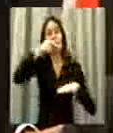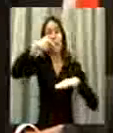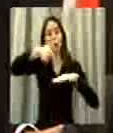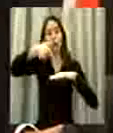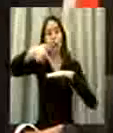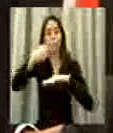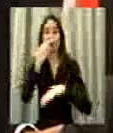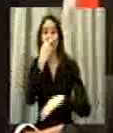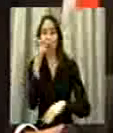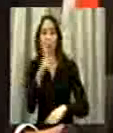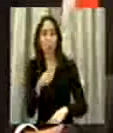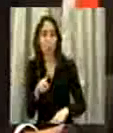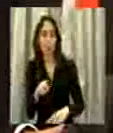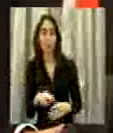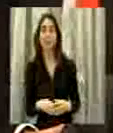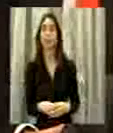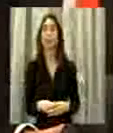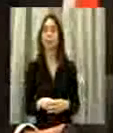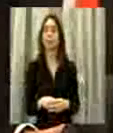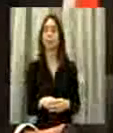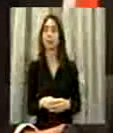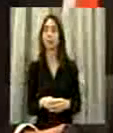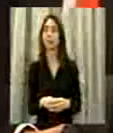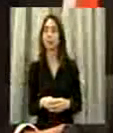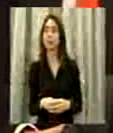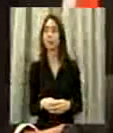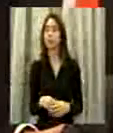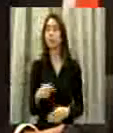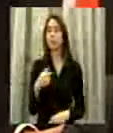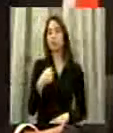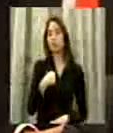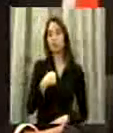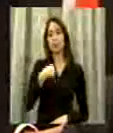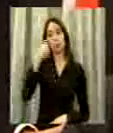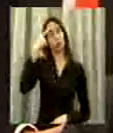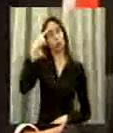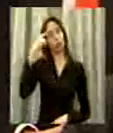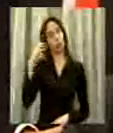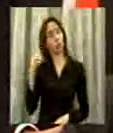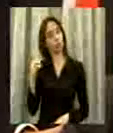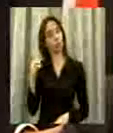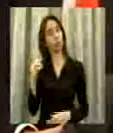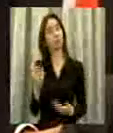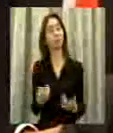combustibles. De tal manera que yo creo que